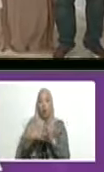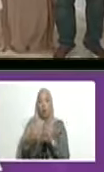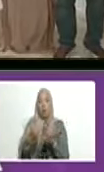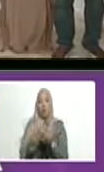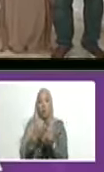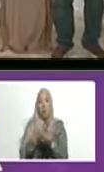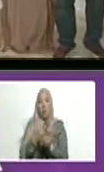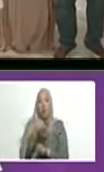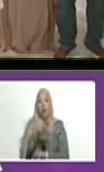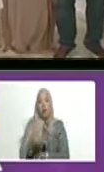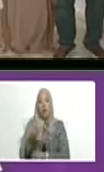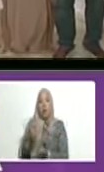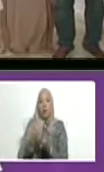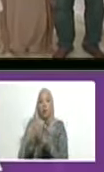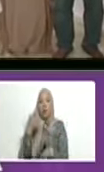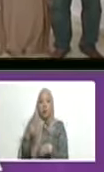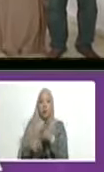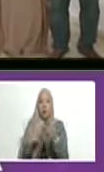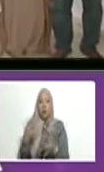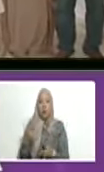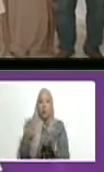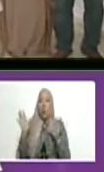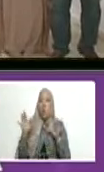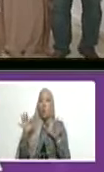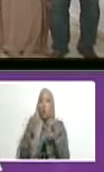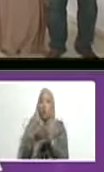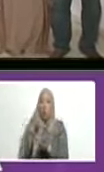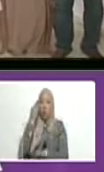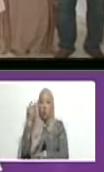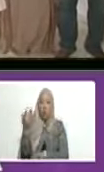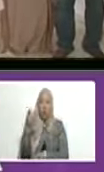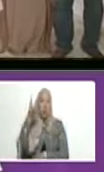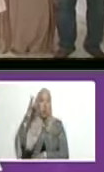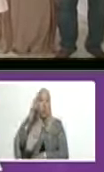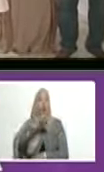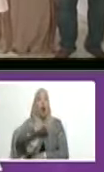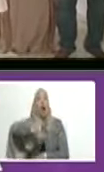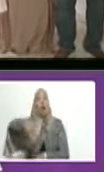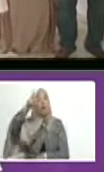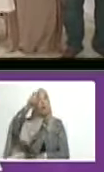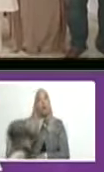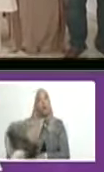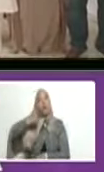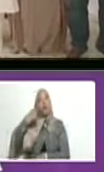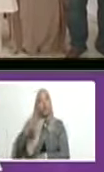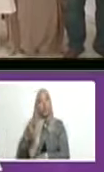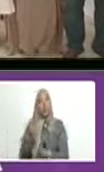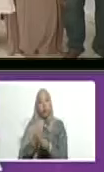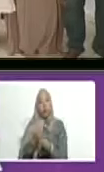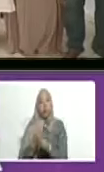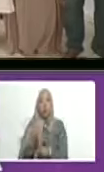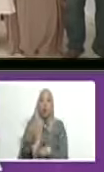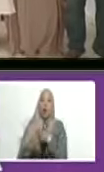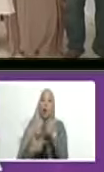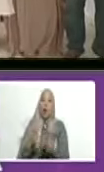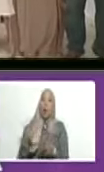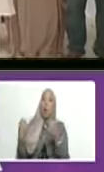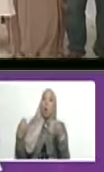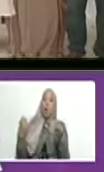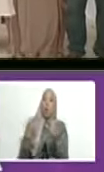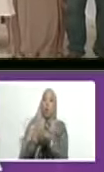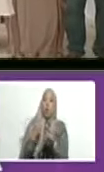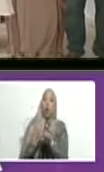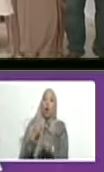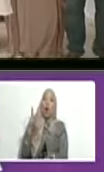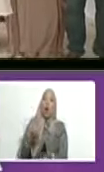de ángeles. De ángeles que Dios le mandó para cuidarlo a usted, son sus guardianas. Y cuando vemos que este ejército de